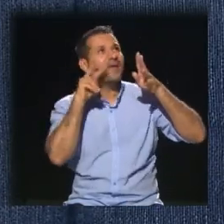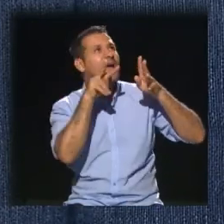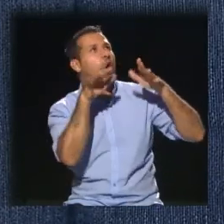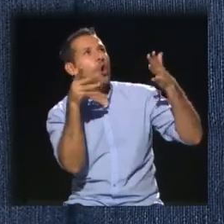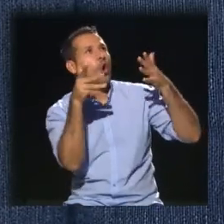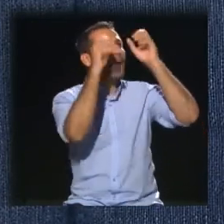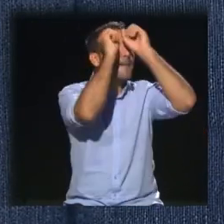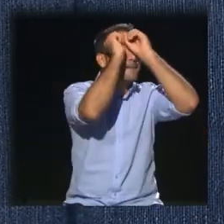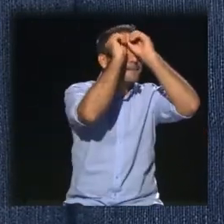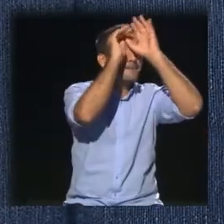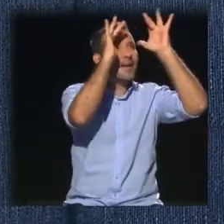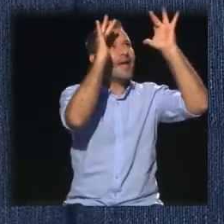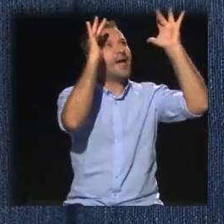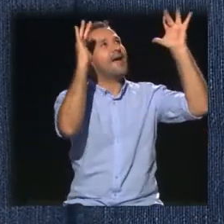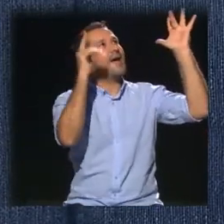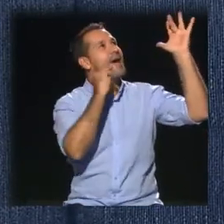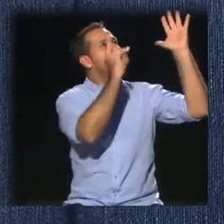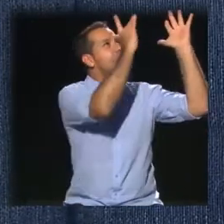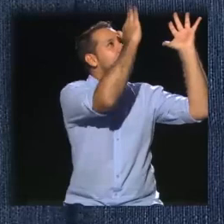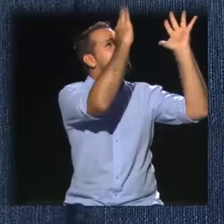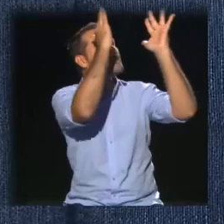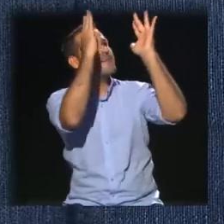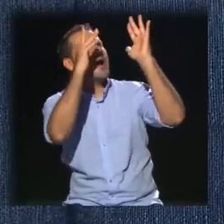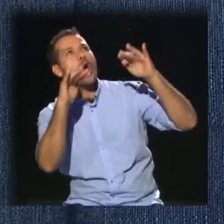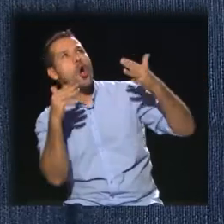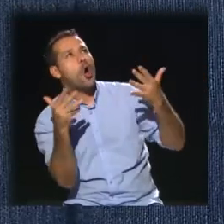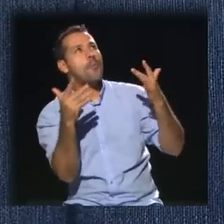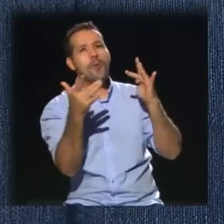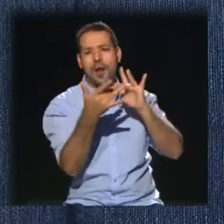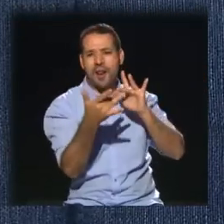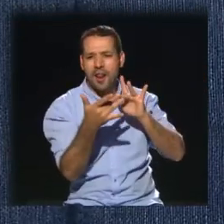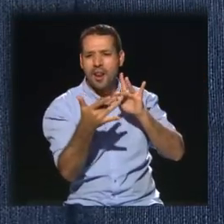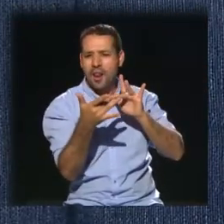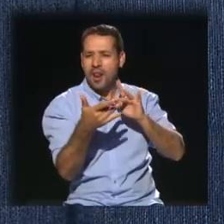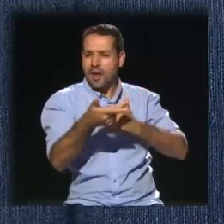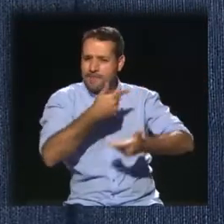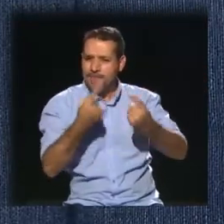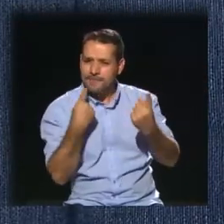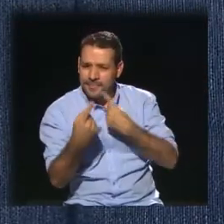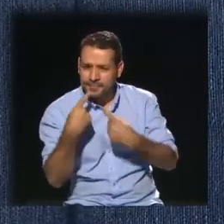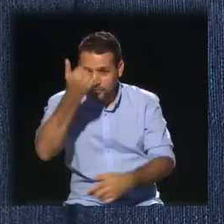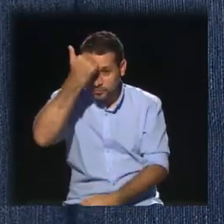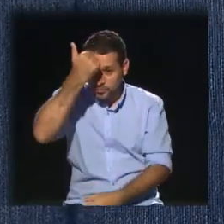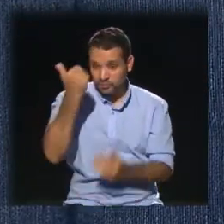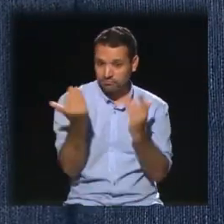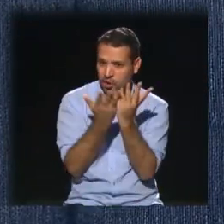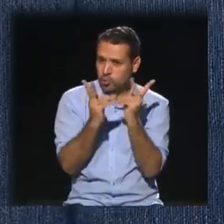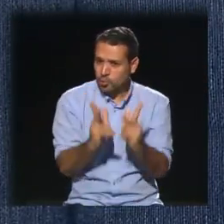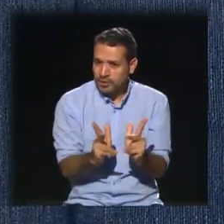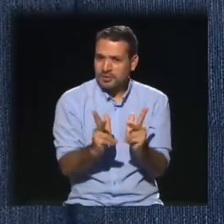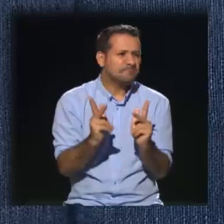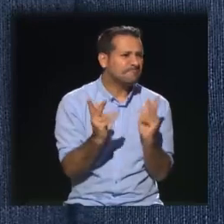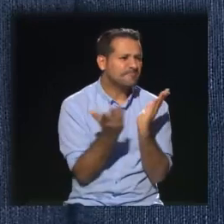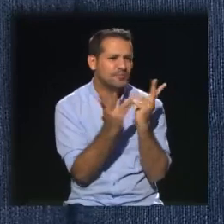ser imaginativos en la manera en cómo se genera ese diálogo entre el profesor y los estudiantes, entre el estudiante y